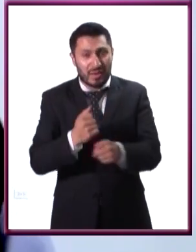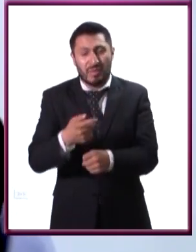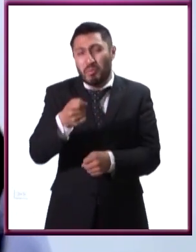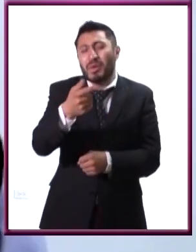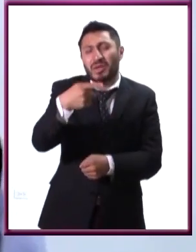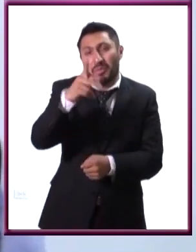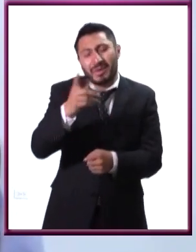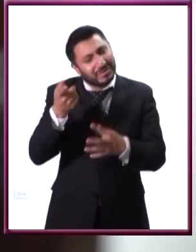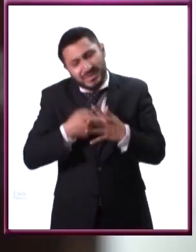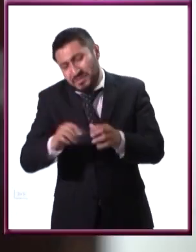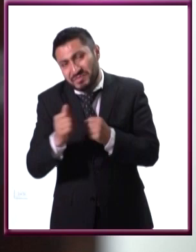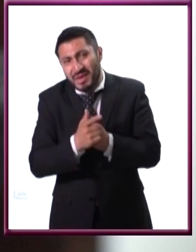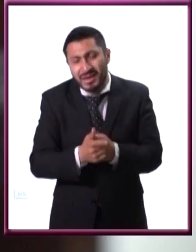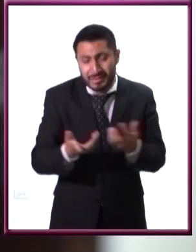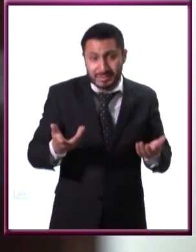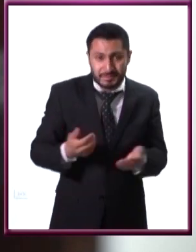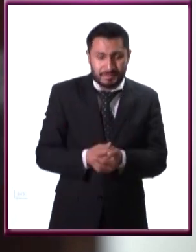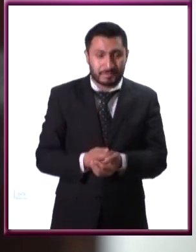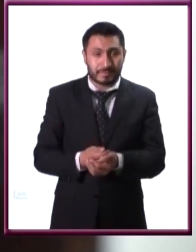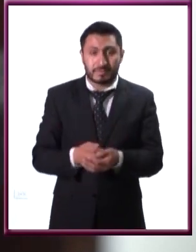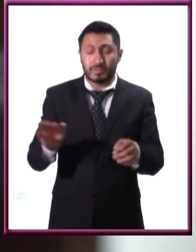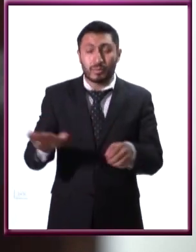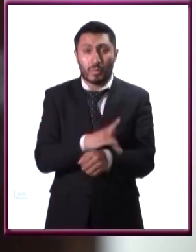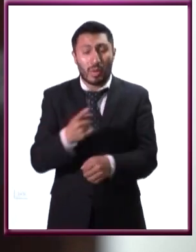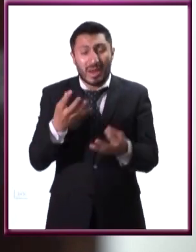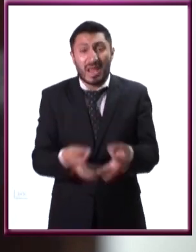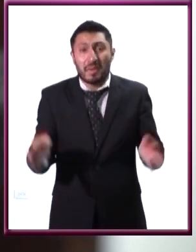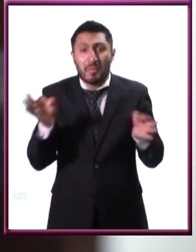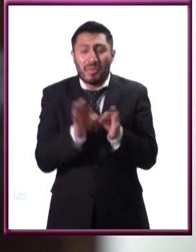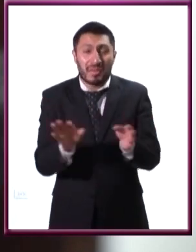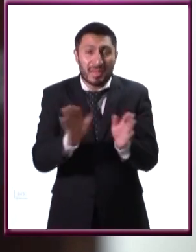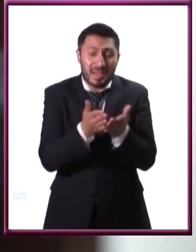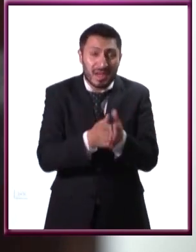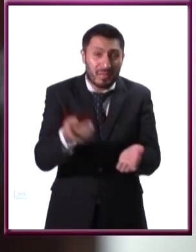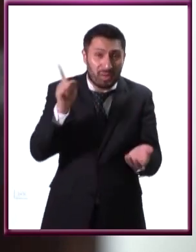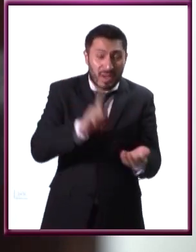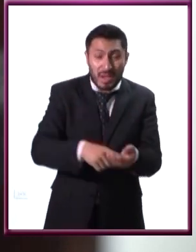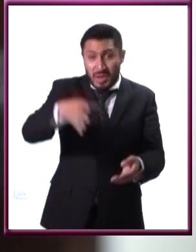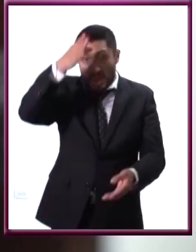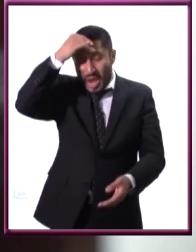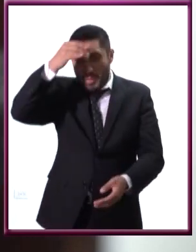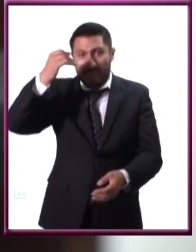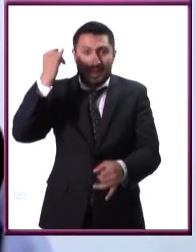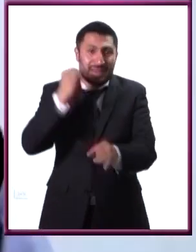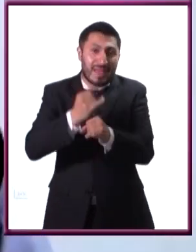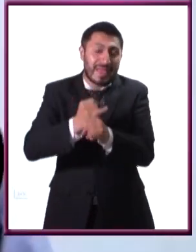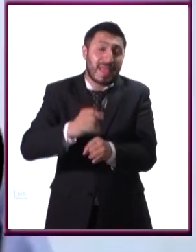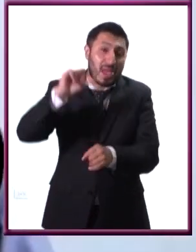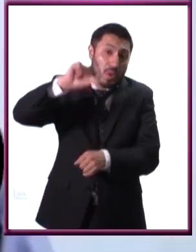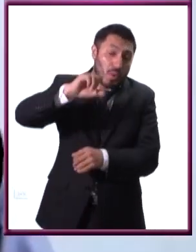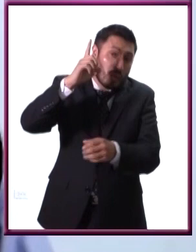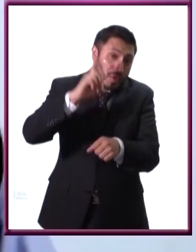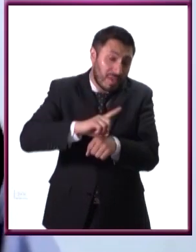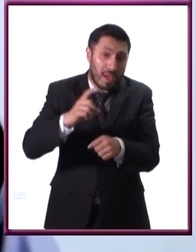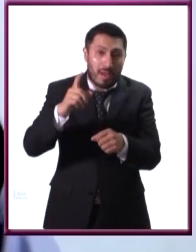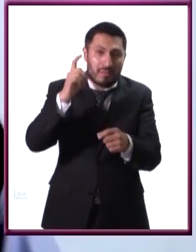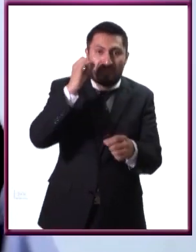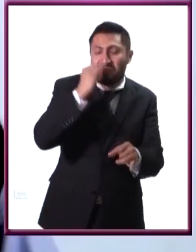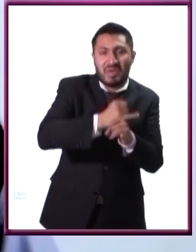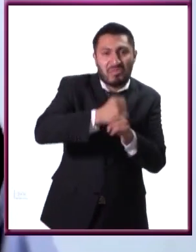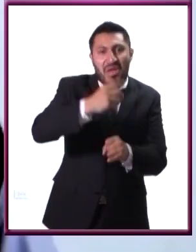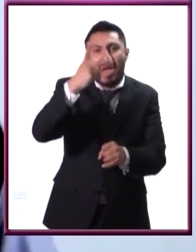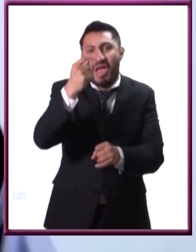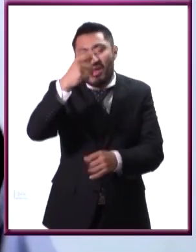bueno, algo es algo. ¿Y qué papel juegan los libros en el aprendizaje virtual que tenemos hoy en día? Es indispensable.